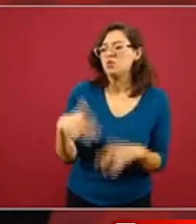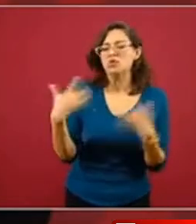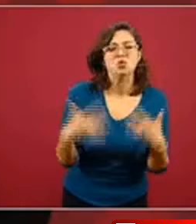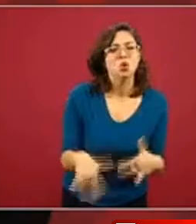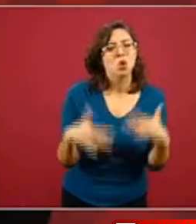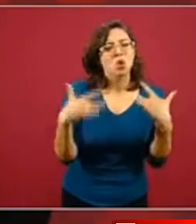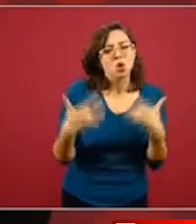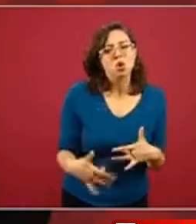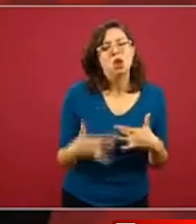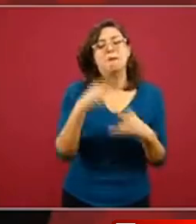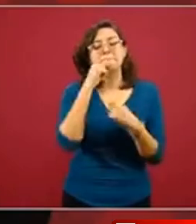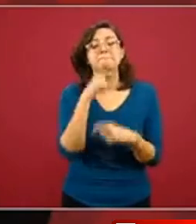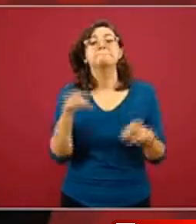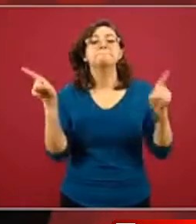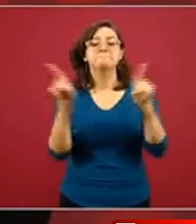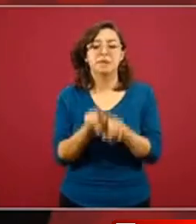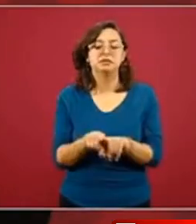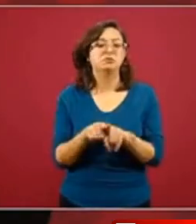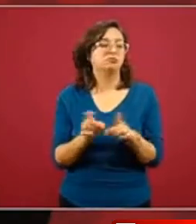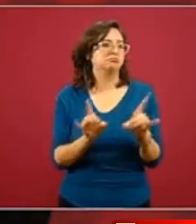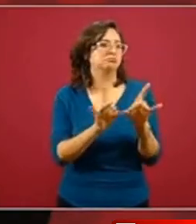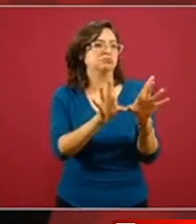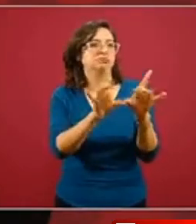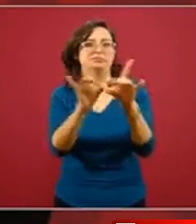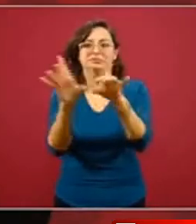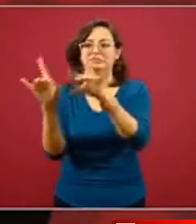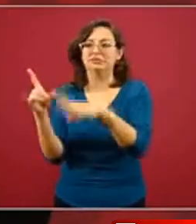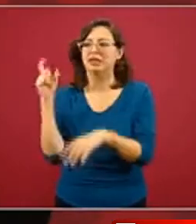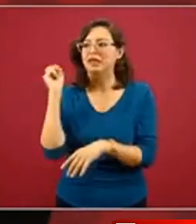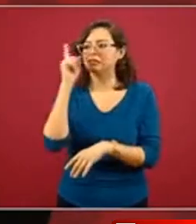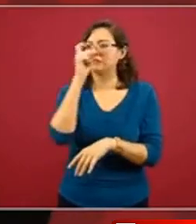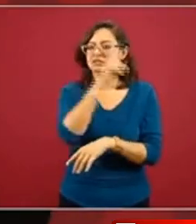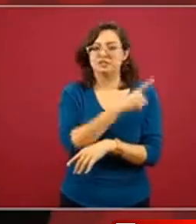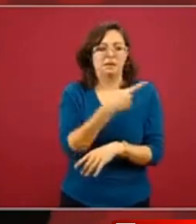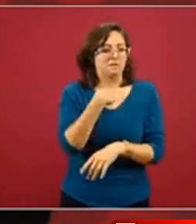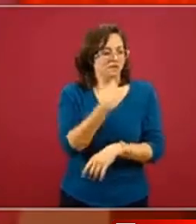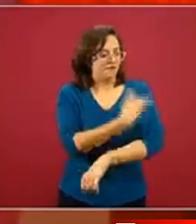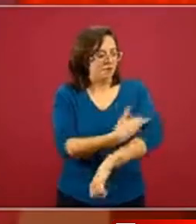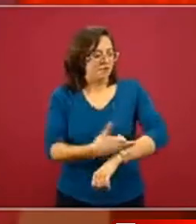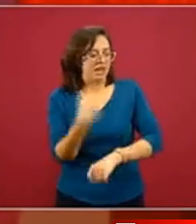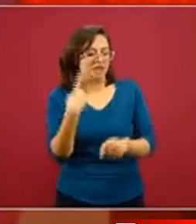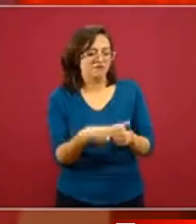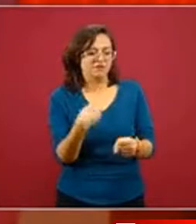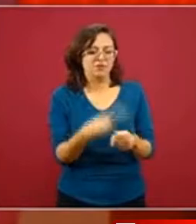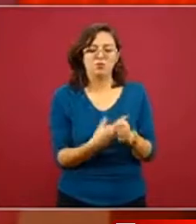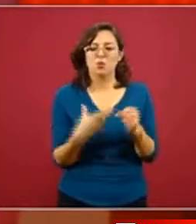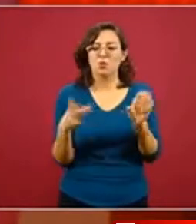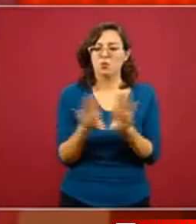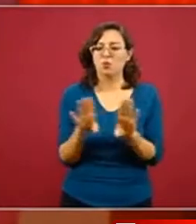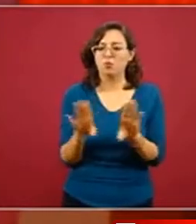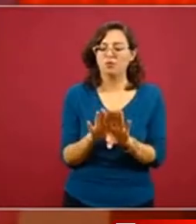simplemente ante la adversidad que representa el tener un familiar enfermo